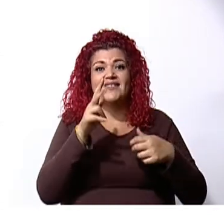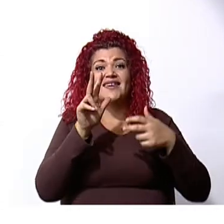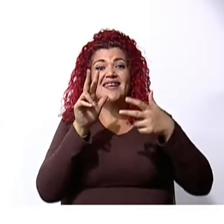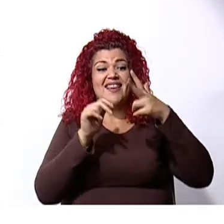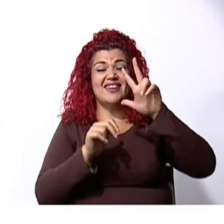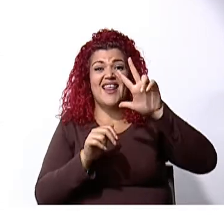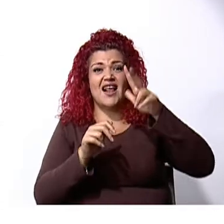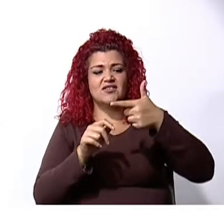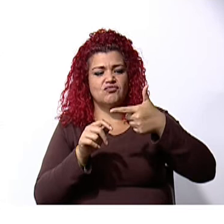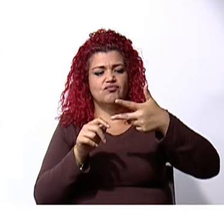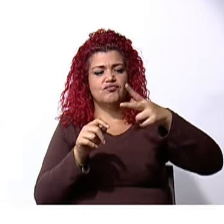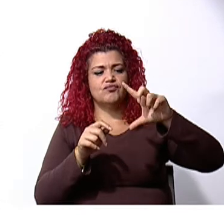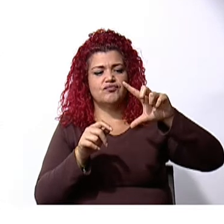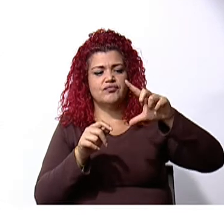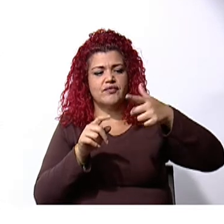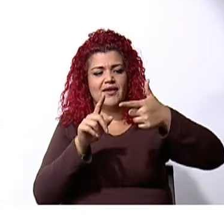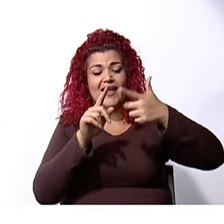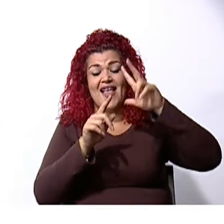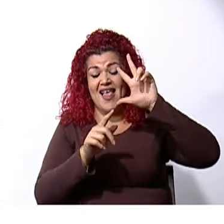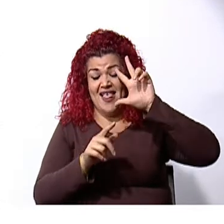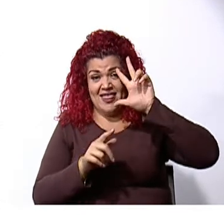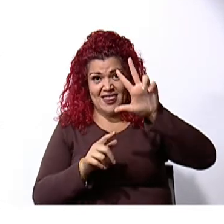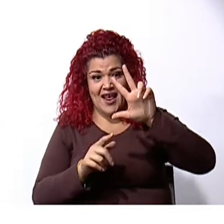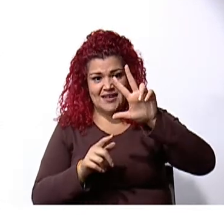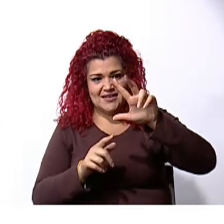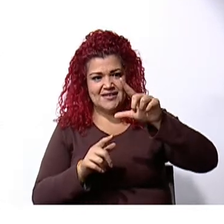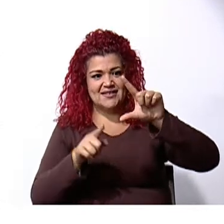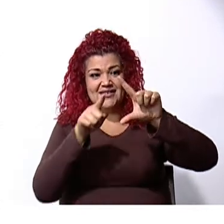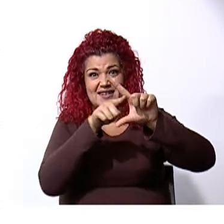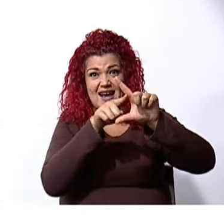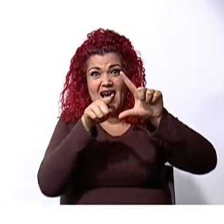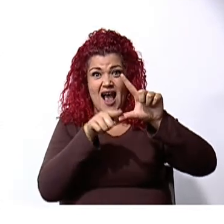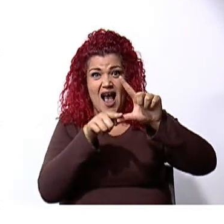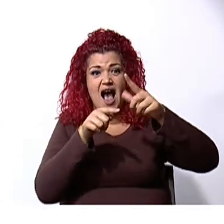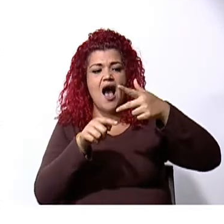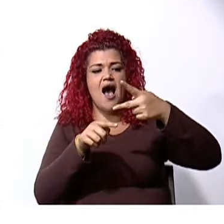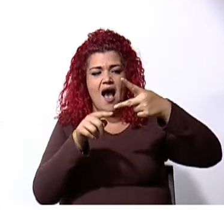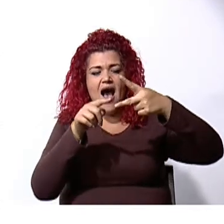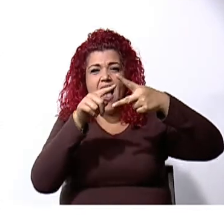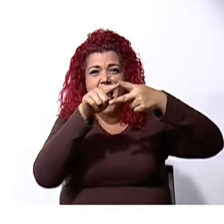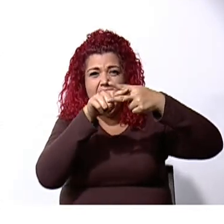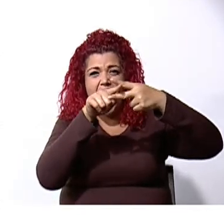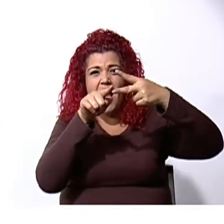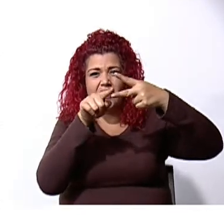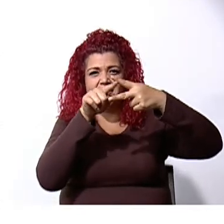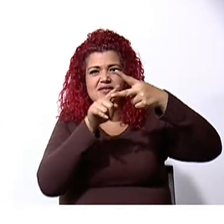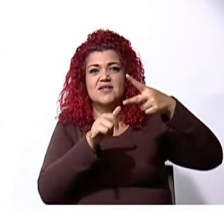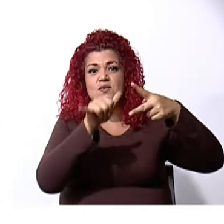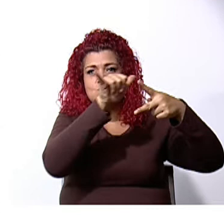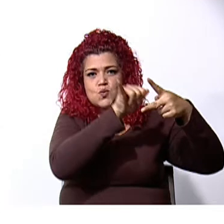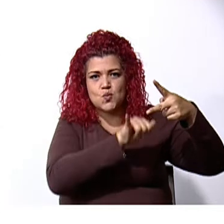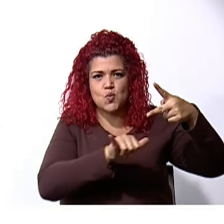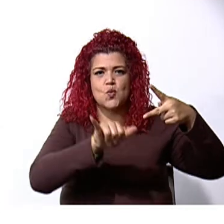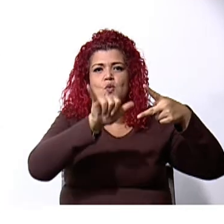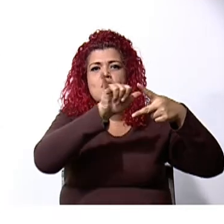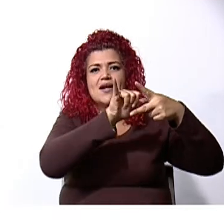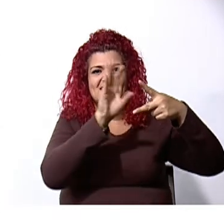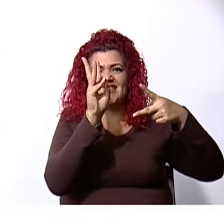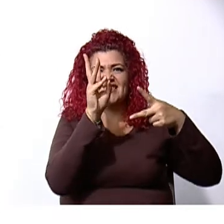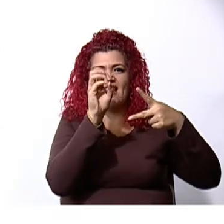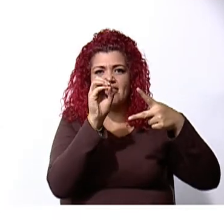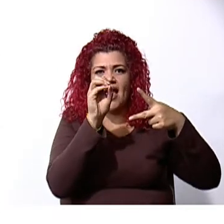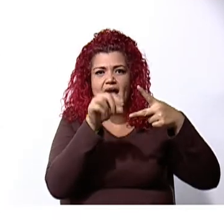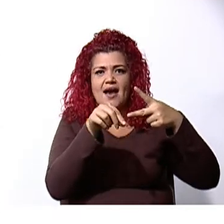grados. Por lo tanto, esos triángulos que ustedes observan ahí son triángulos equiláteros. Ahora les hago